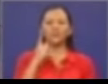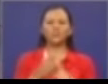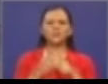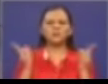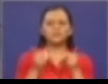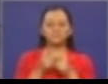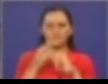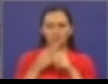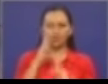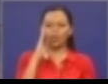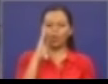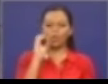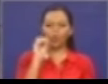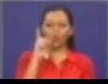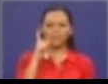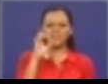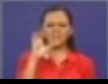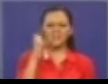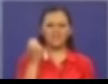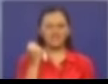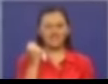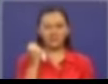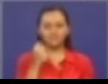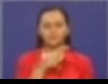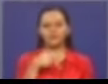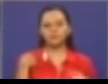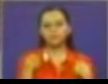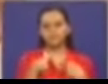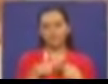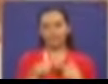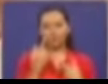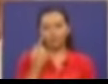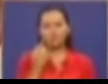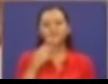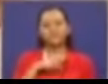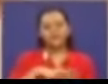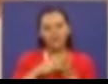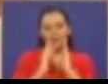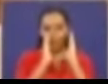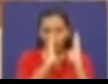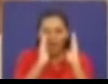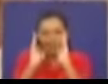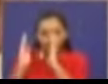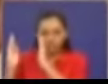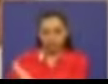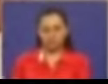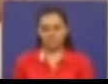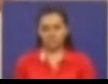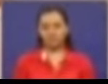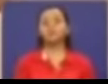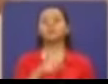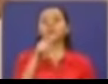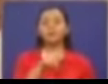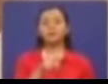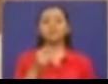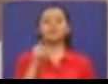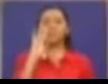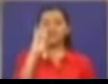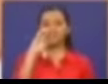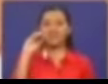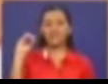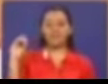Quito. Cubículos en español. Eso, cubículos. Boxes. Así y es, presidente. 700 funcionarios, de